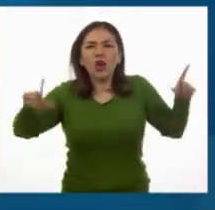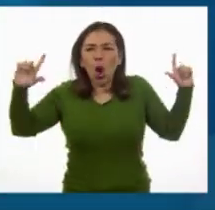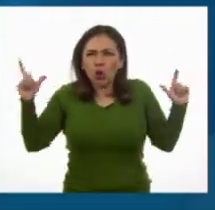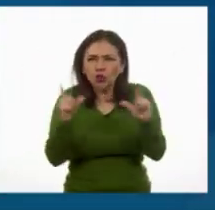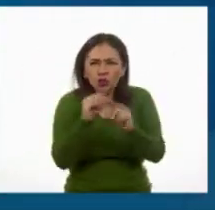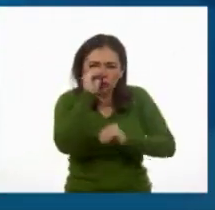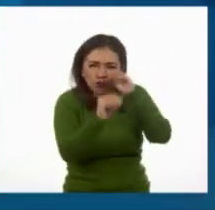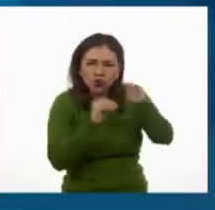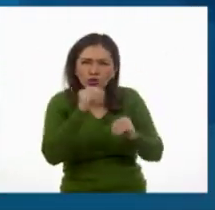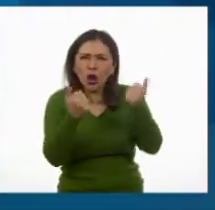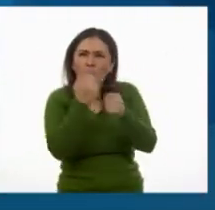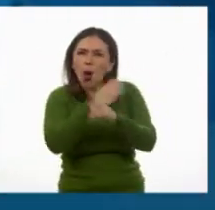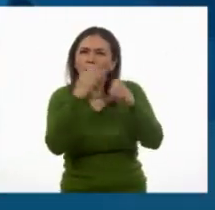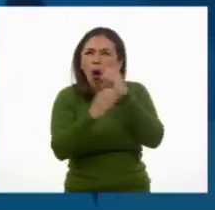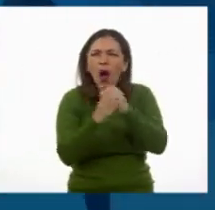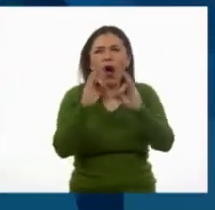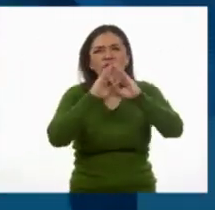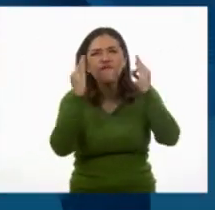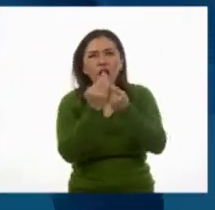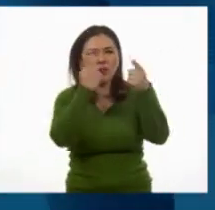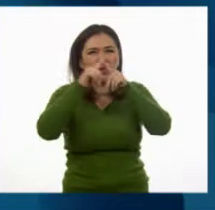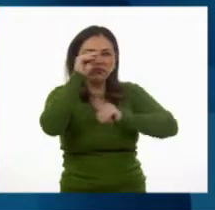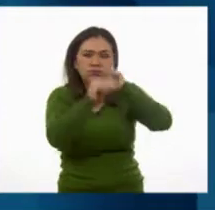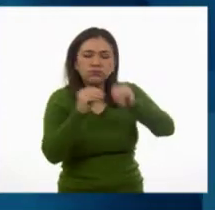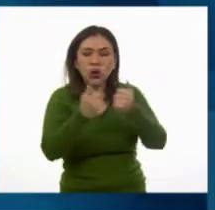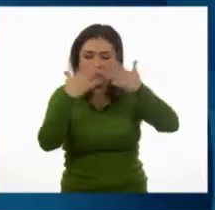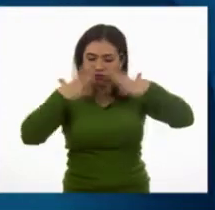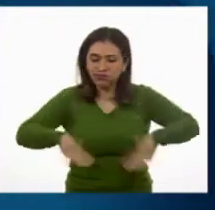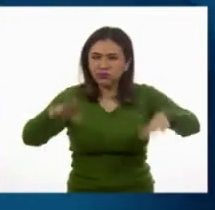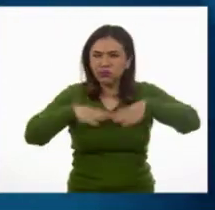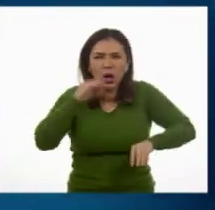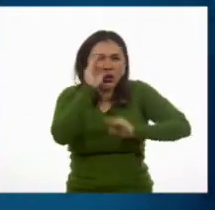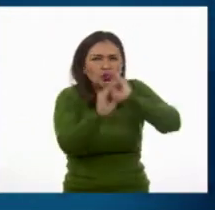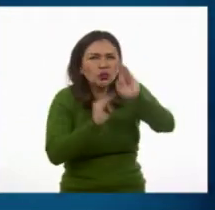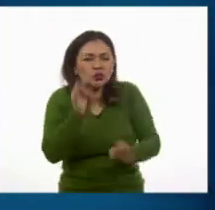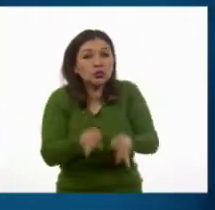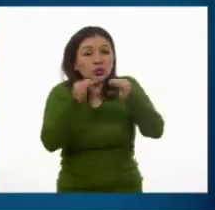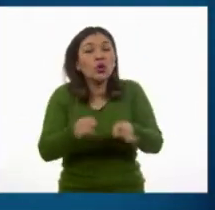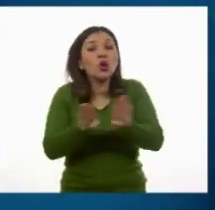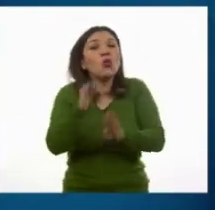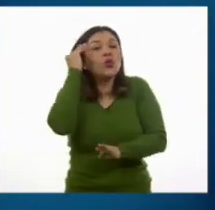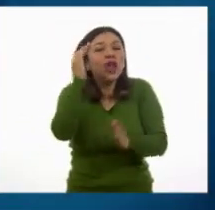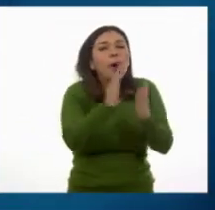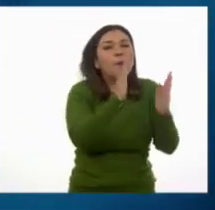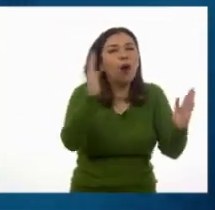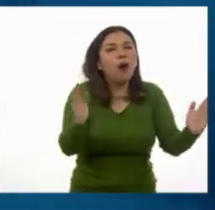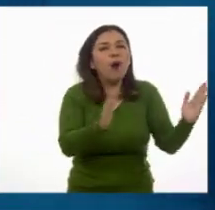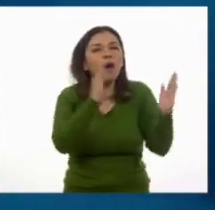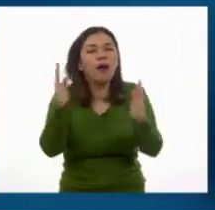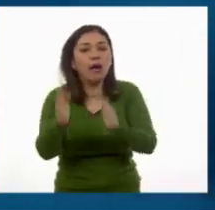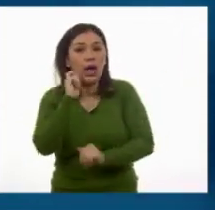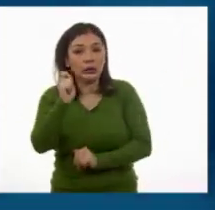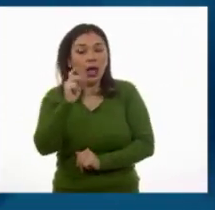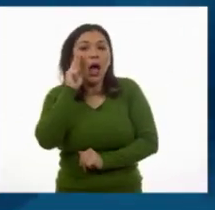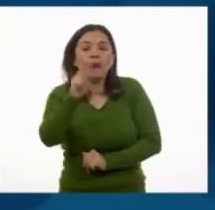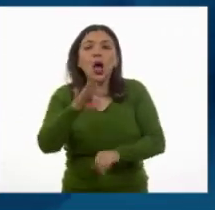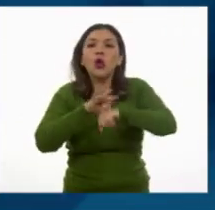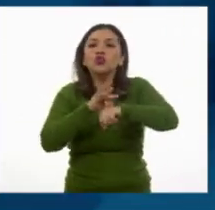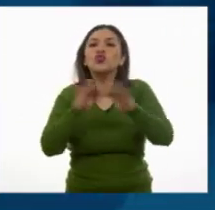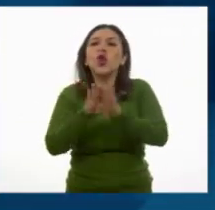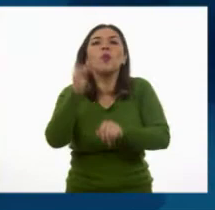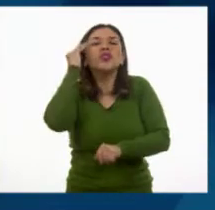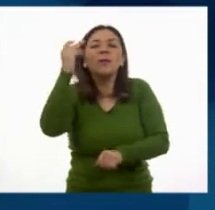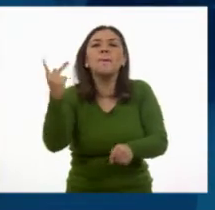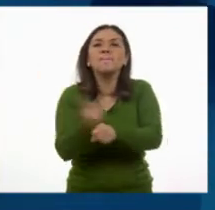detalladas decoraciones y numerosas figuras, vestidas minuciosamente según las épocas. Representan los acontecimientos